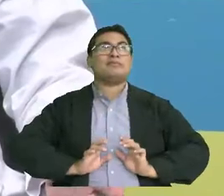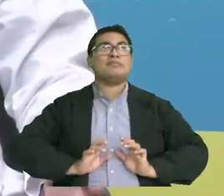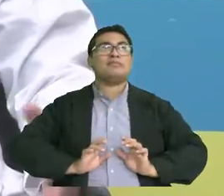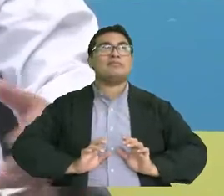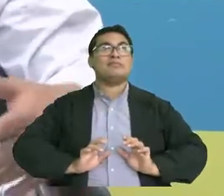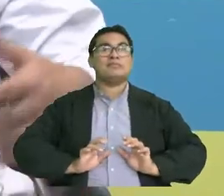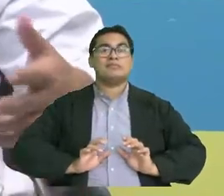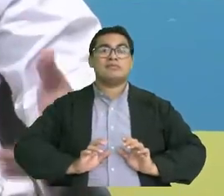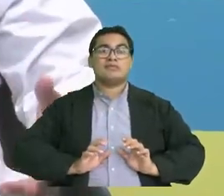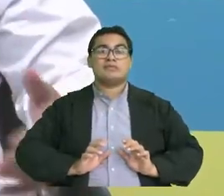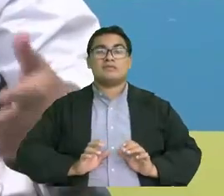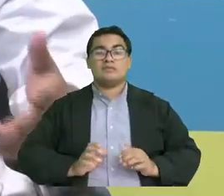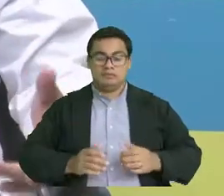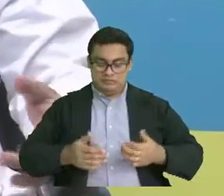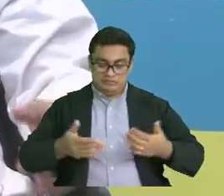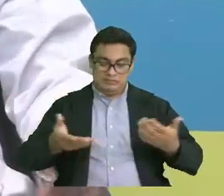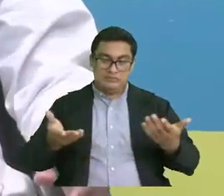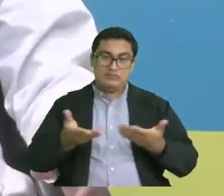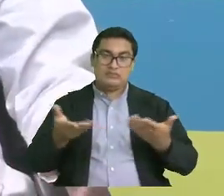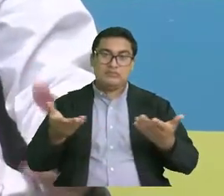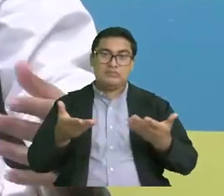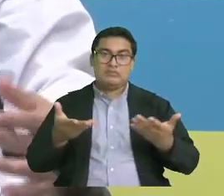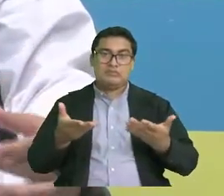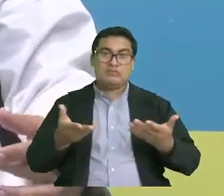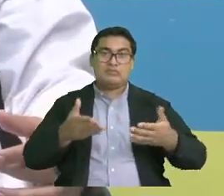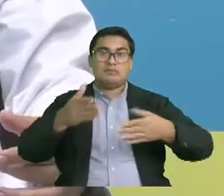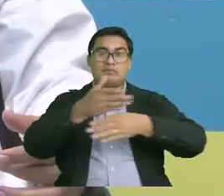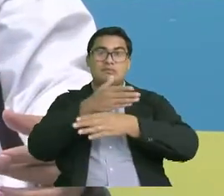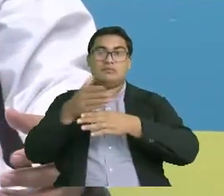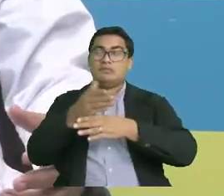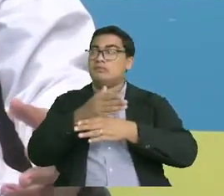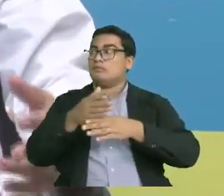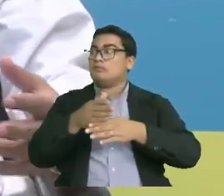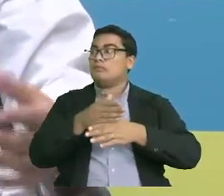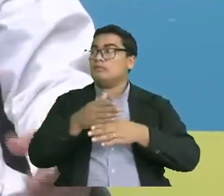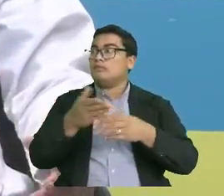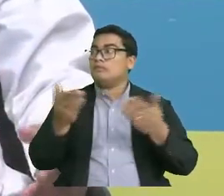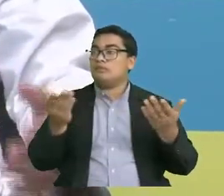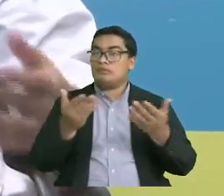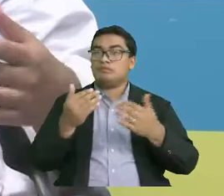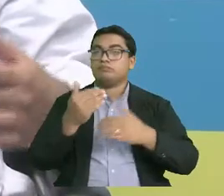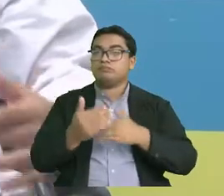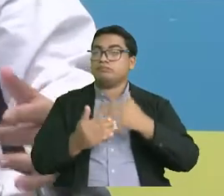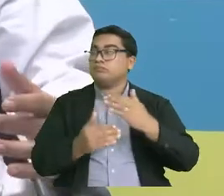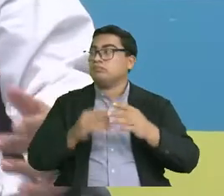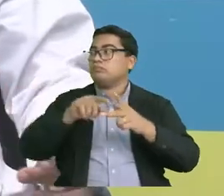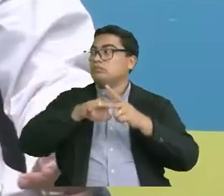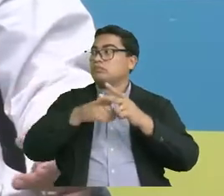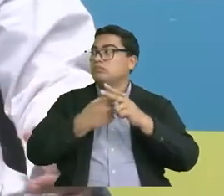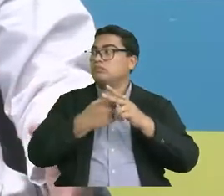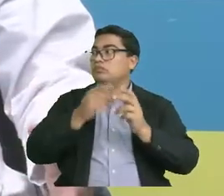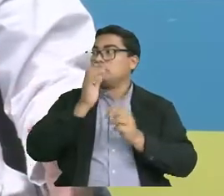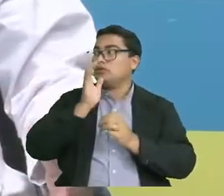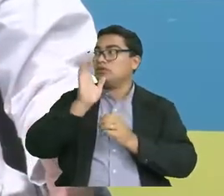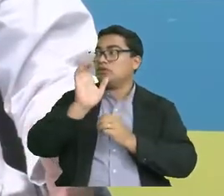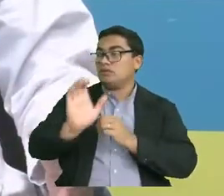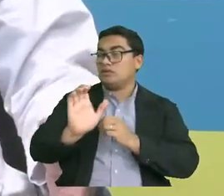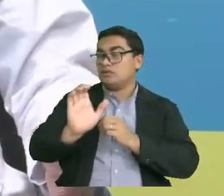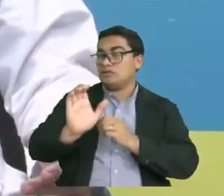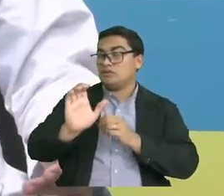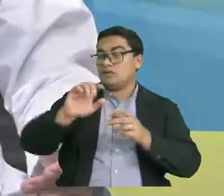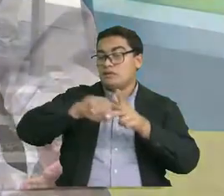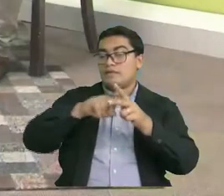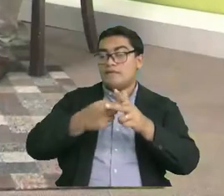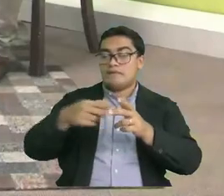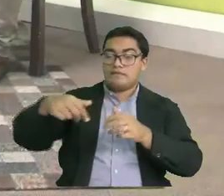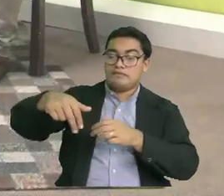pie o relacionadas al pie y a la marcha y a la posición del pie, se empiezan a desarrollar a partir de que el niño empieza a caminar. Oye,